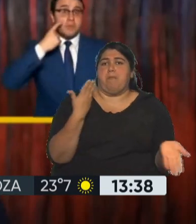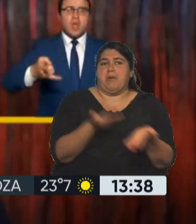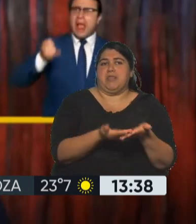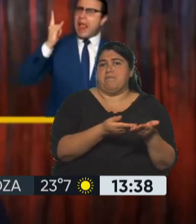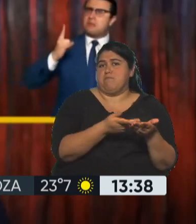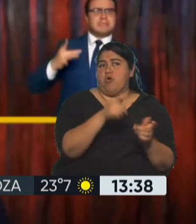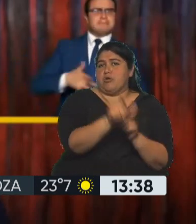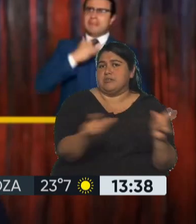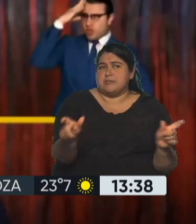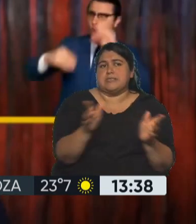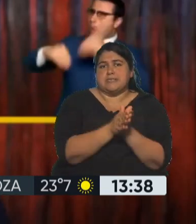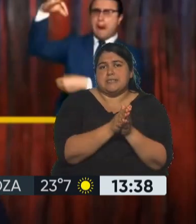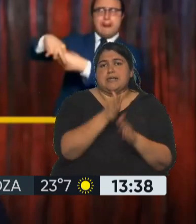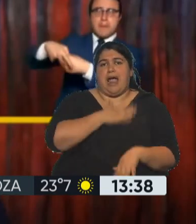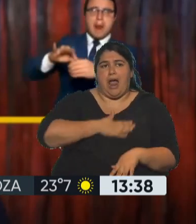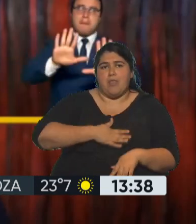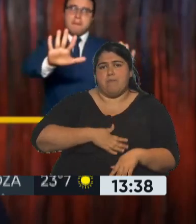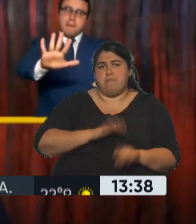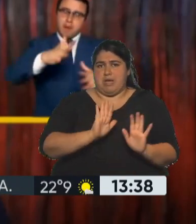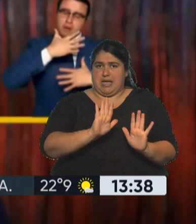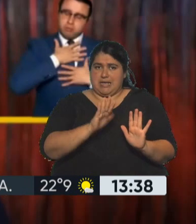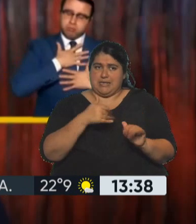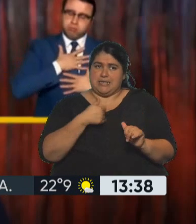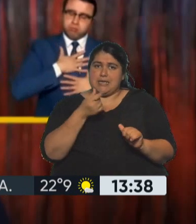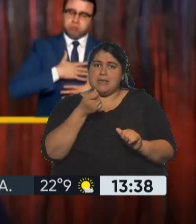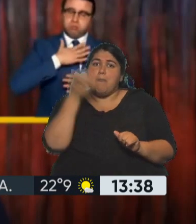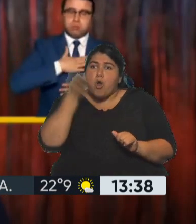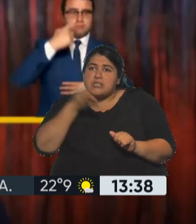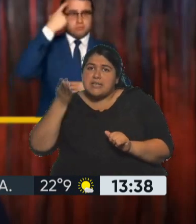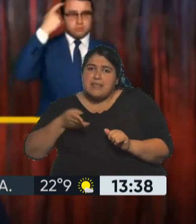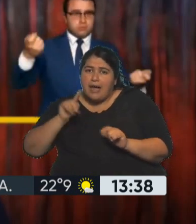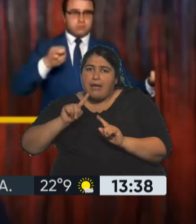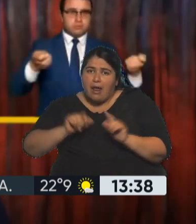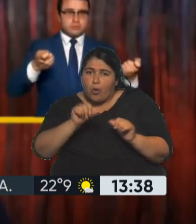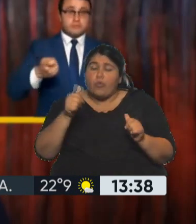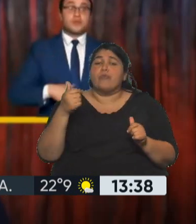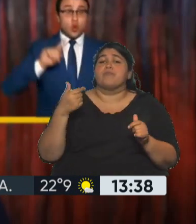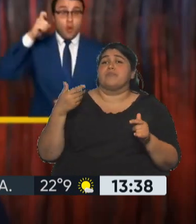ciudadanía calma y prudencia ante los resultados. El gobierno enviará